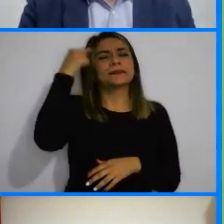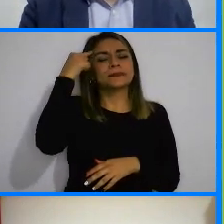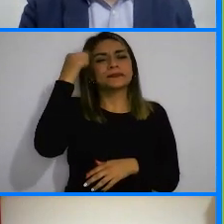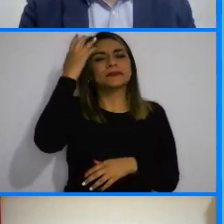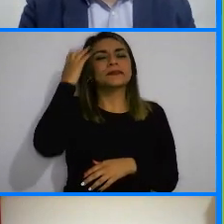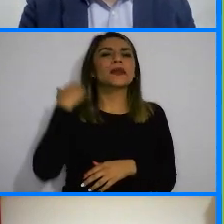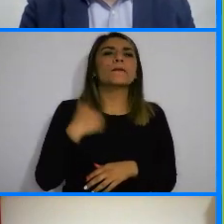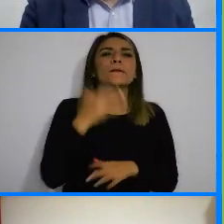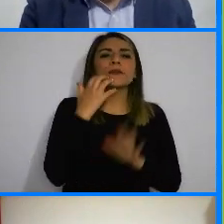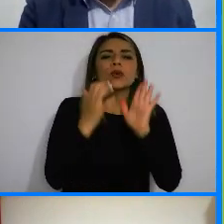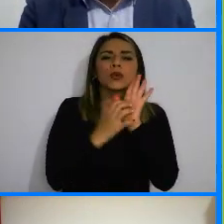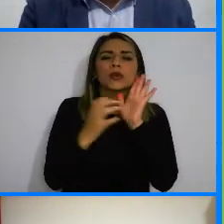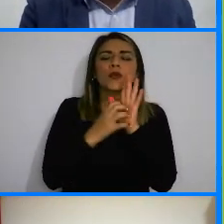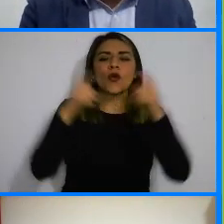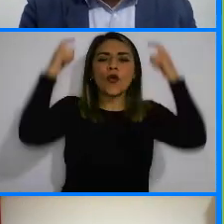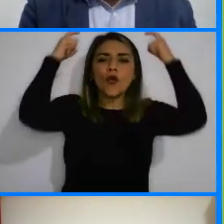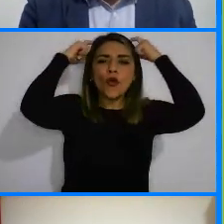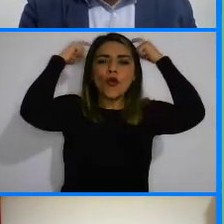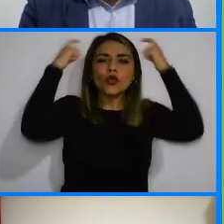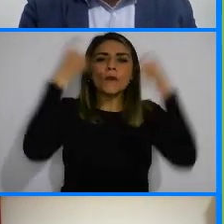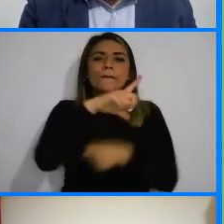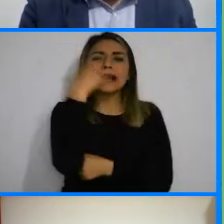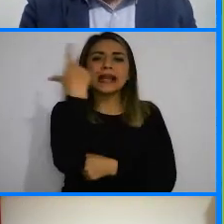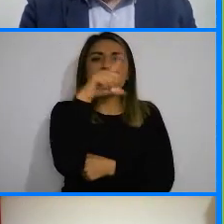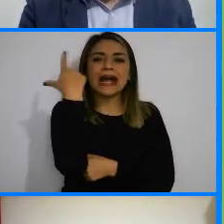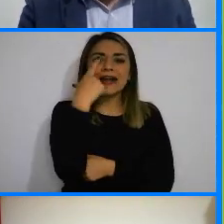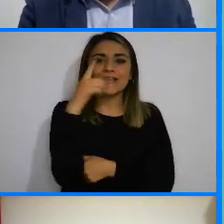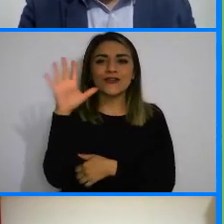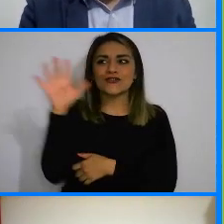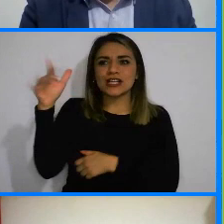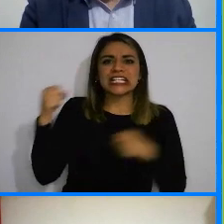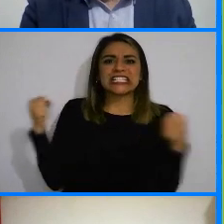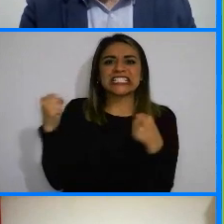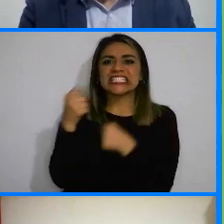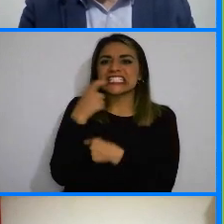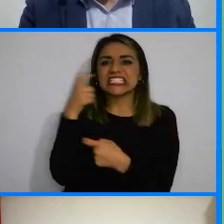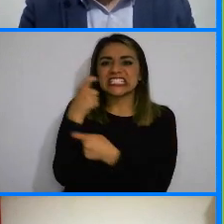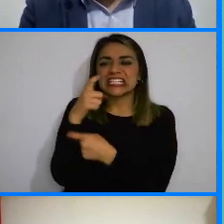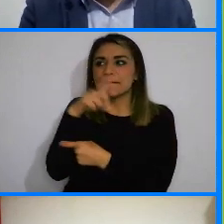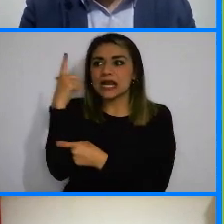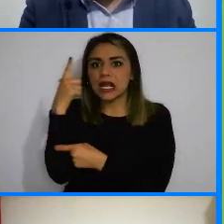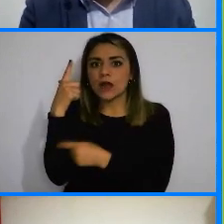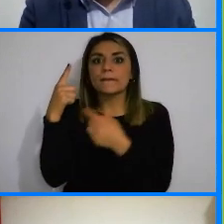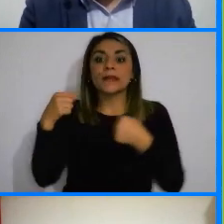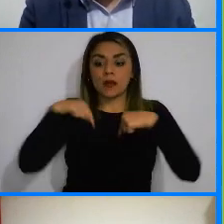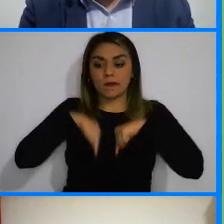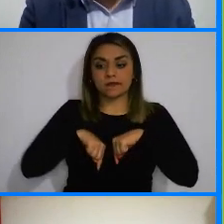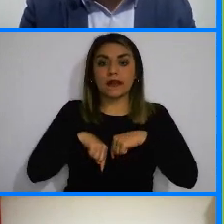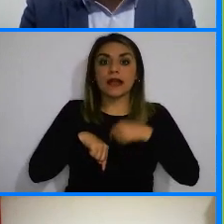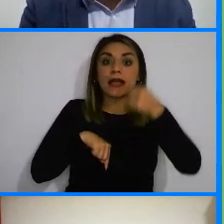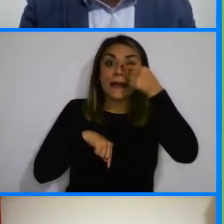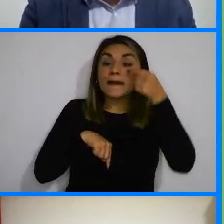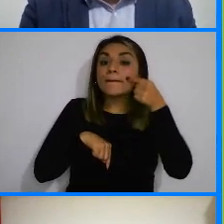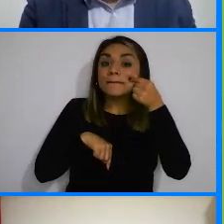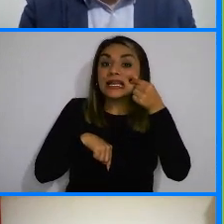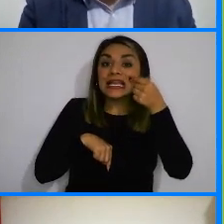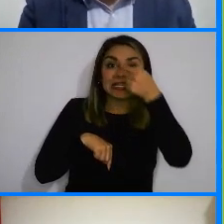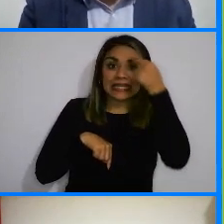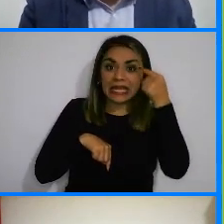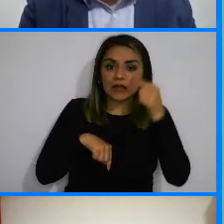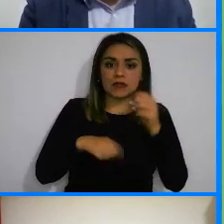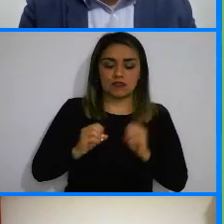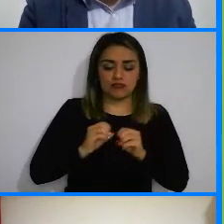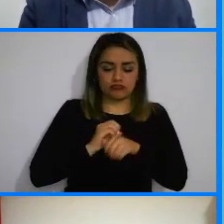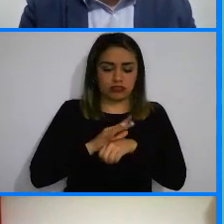los osos polares son blancos, pero su piel es negra. ¿Cómo la ven?